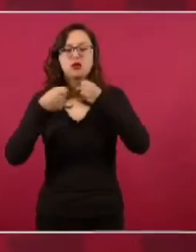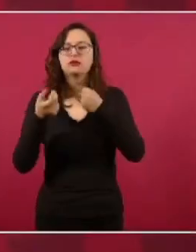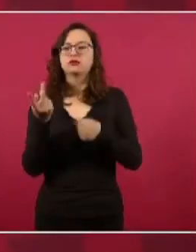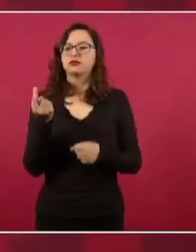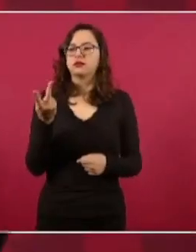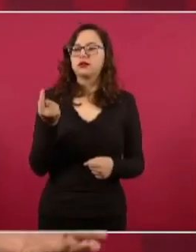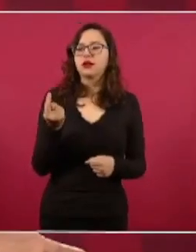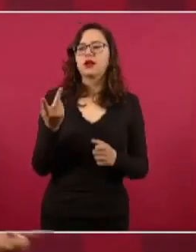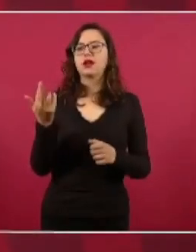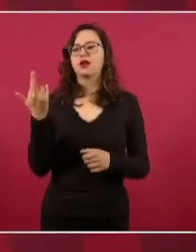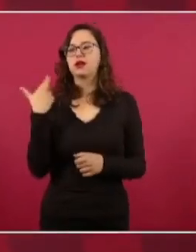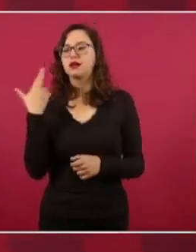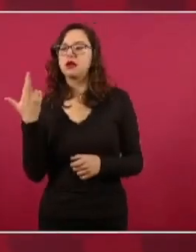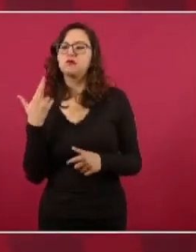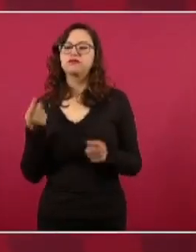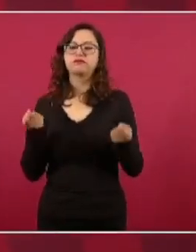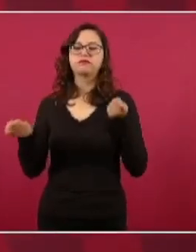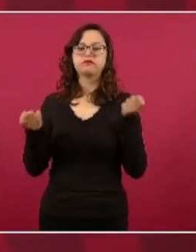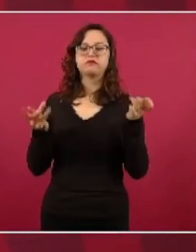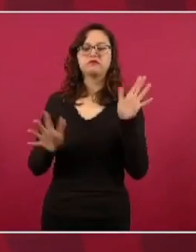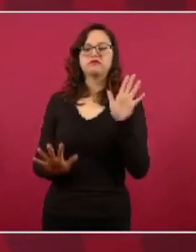y los apantallaba,